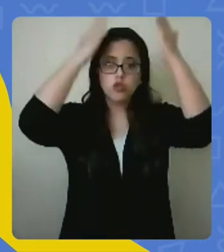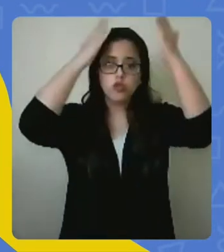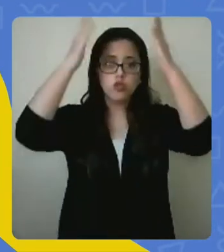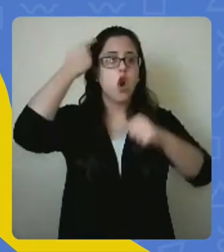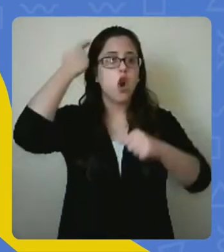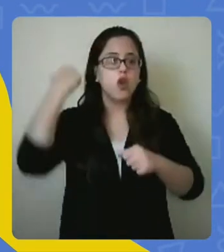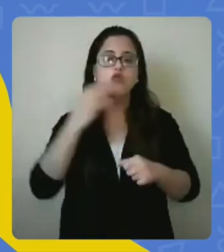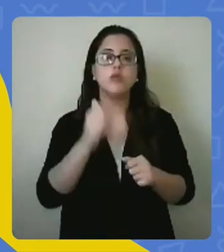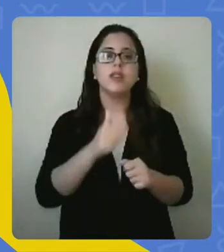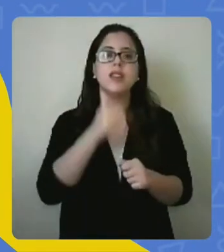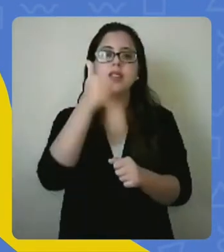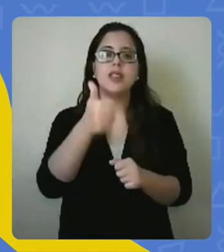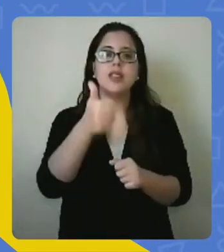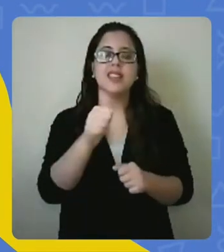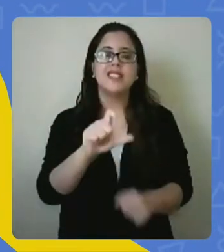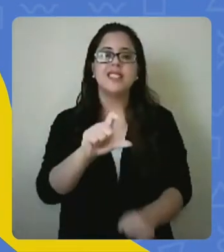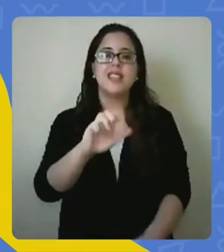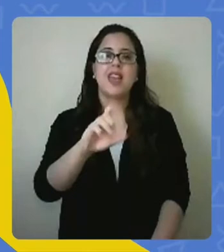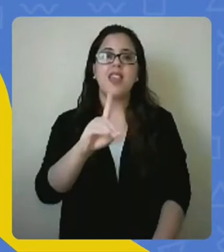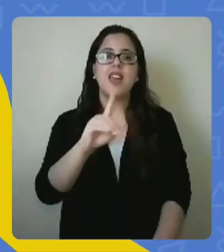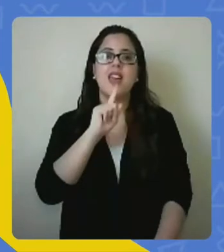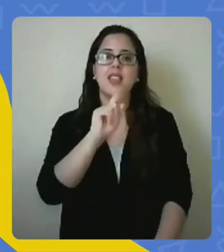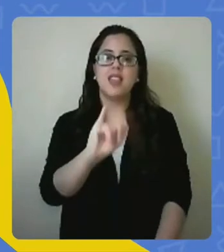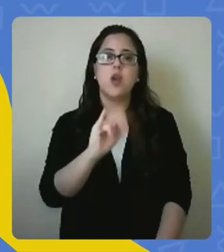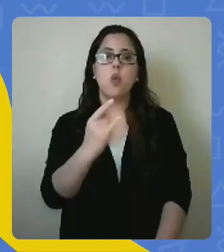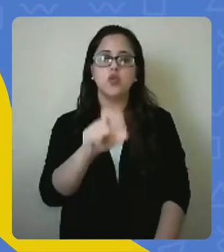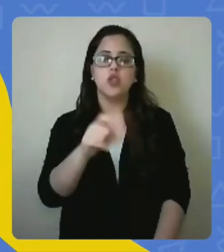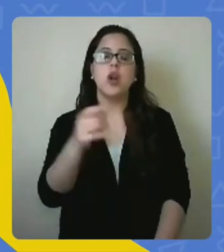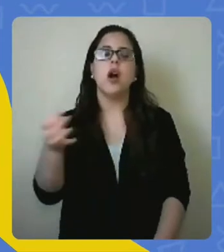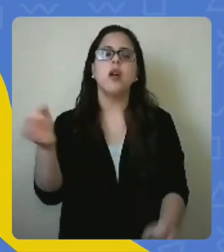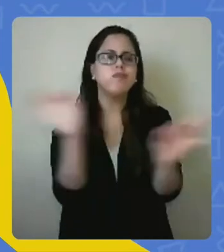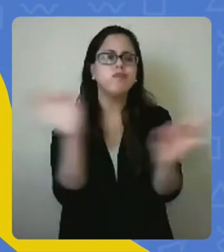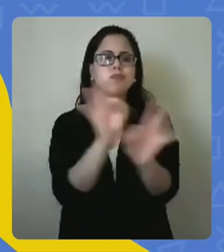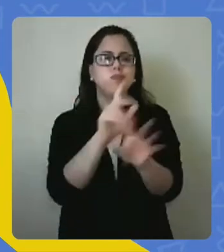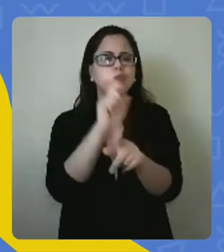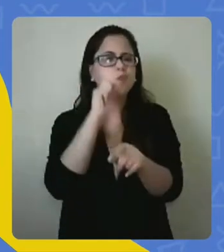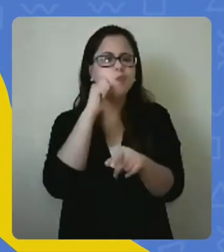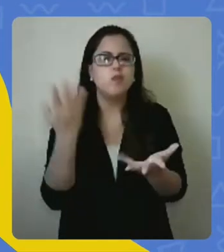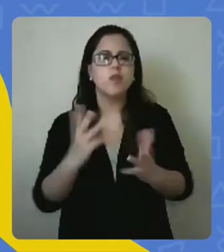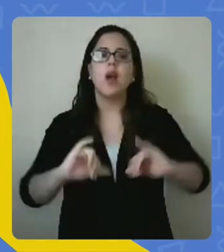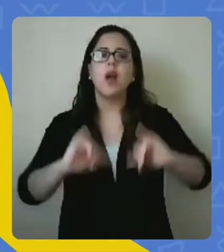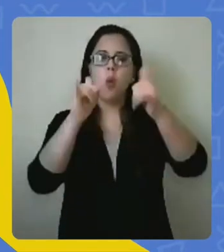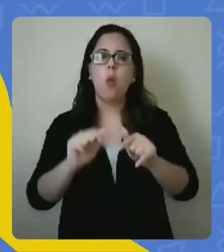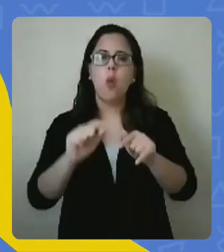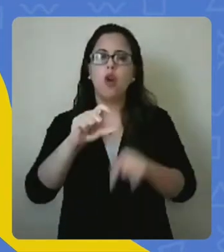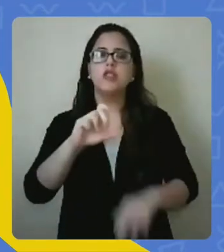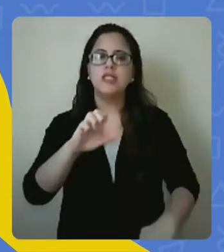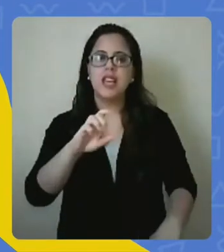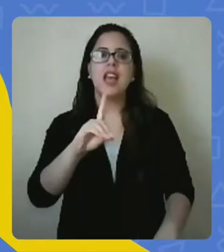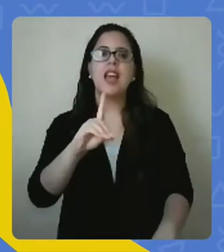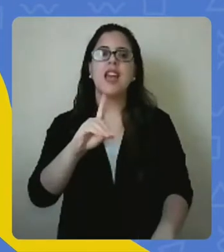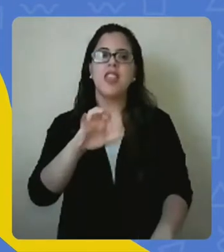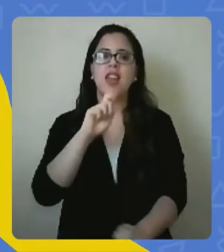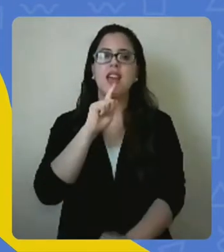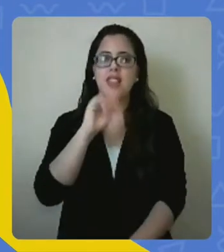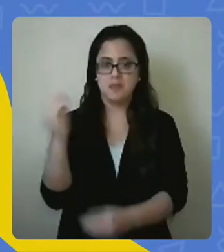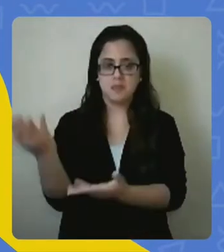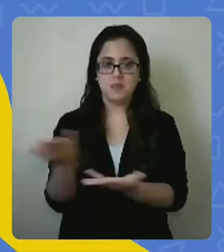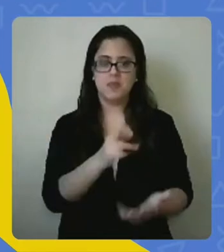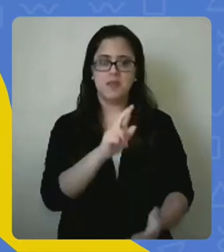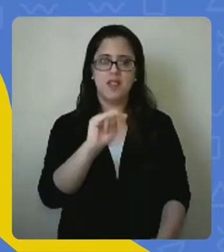de CDTUC, quien nos va a contar de qué se trata CDT Usé Juegos. Adelante, Ricardo.